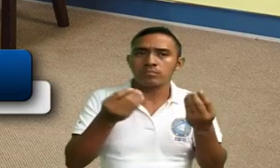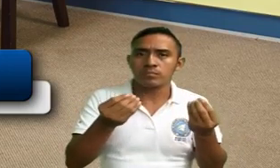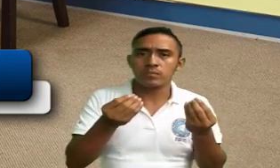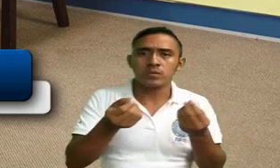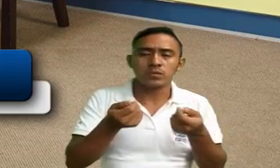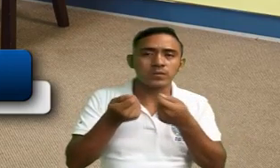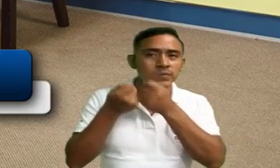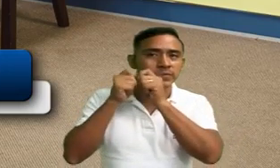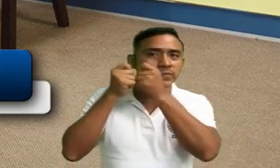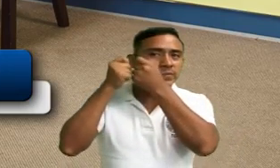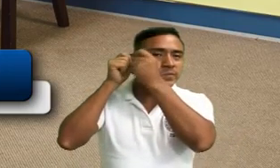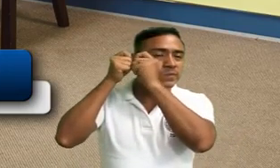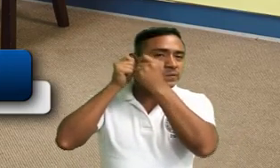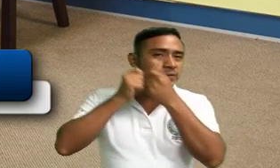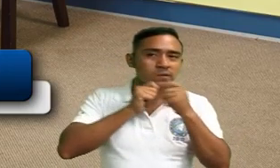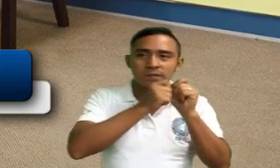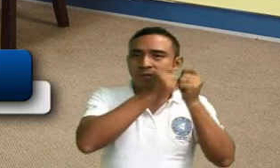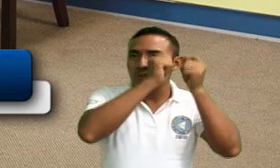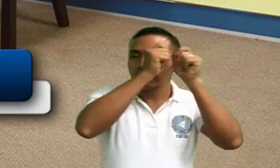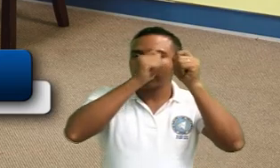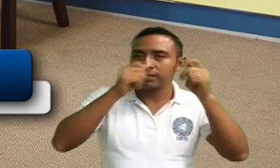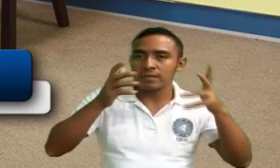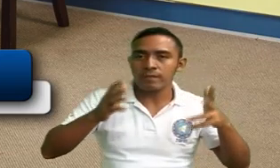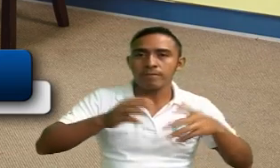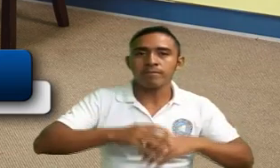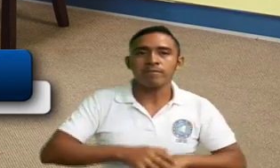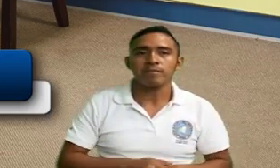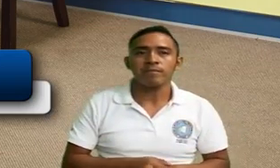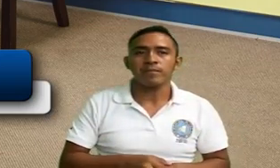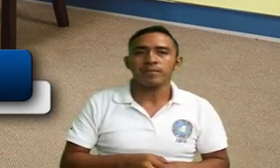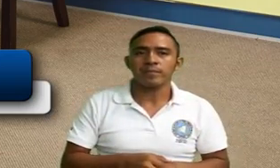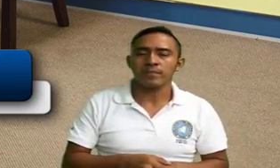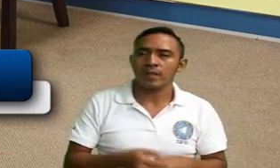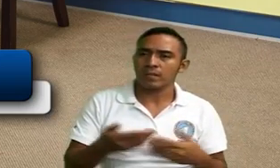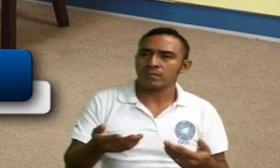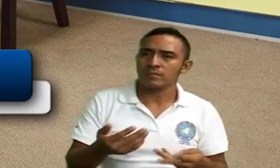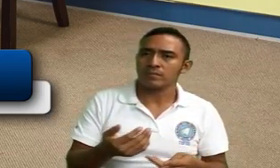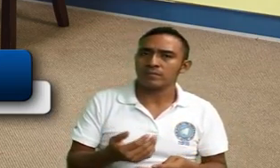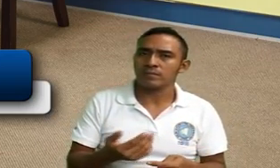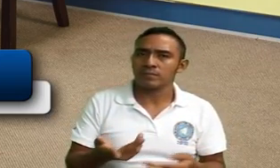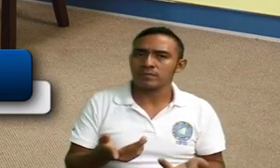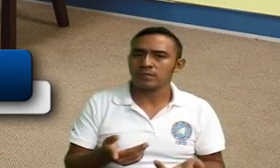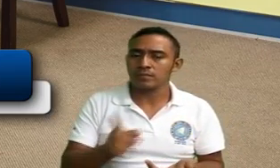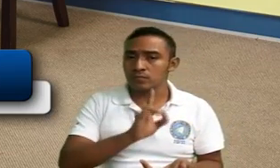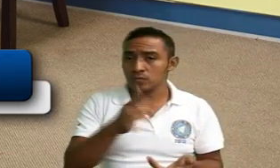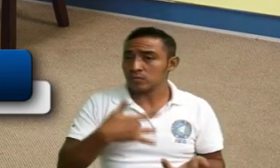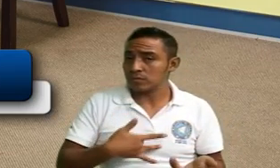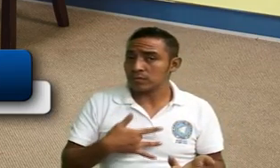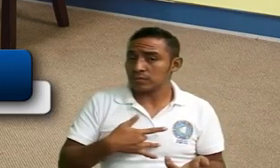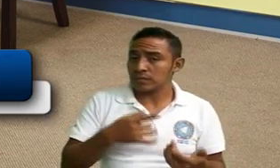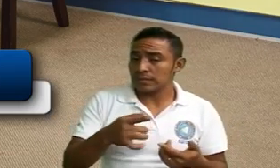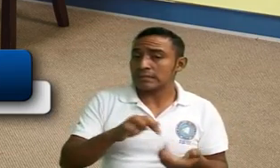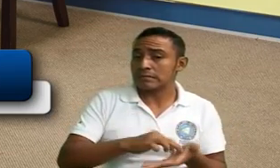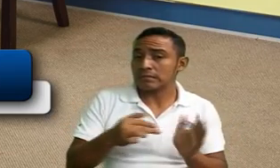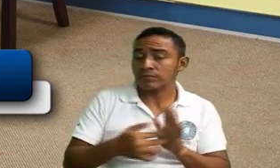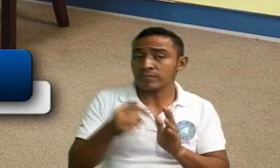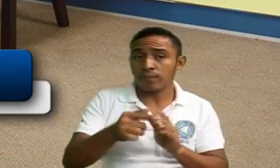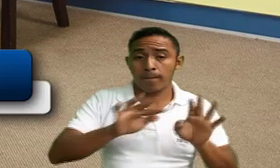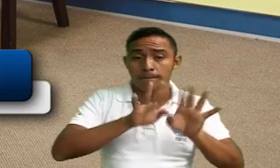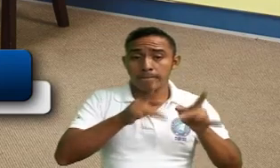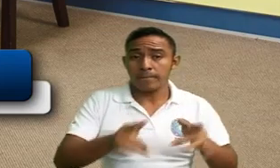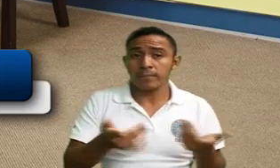acné, sí. las espinillitas, los barros que se así dice. Es, correcto. Y eso ocurre muy frecuente, doctora, pero no necesariamente quiere decir que una